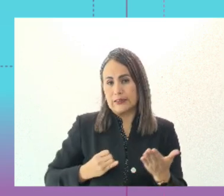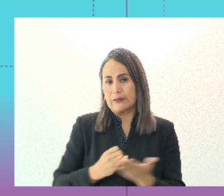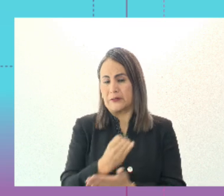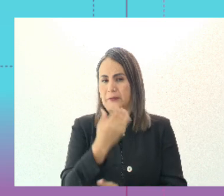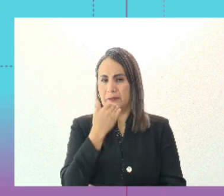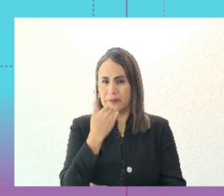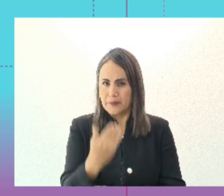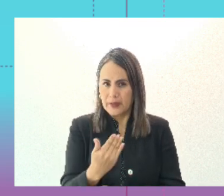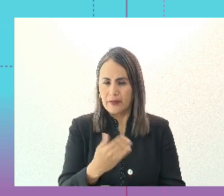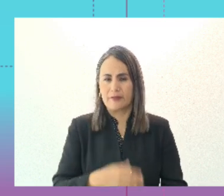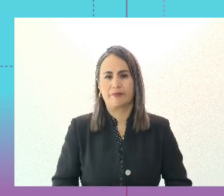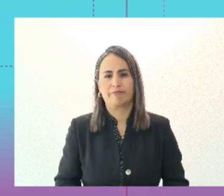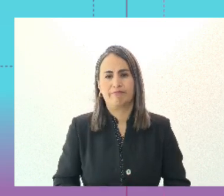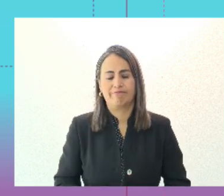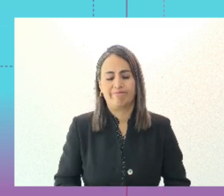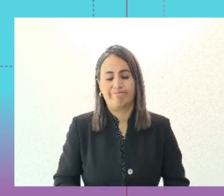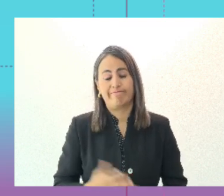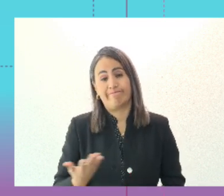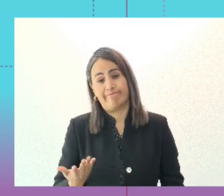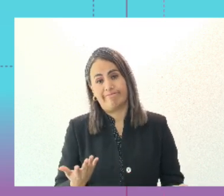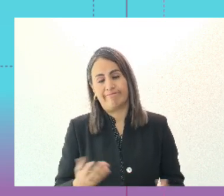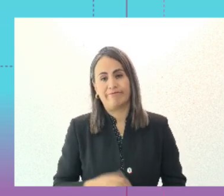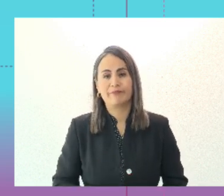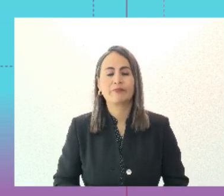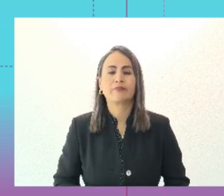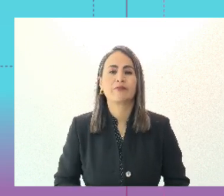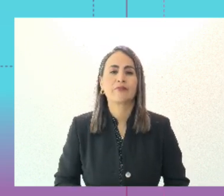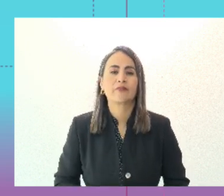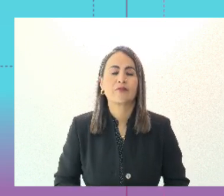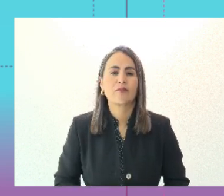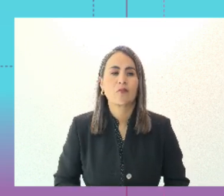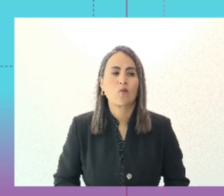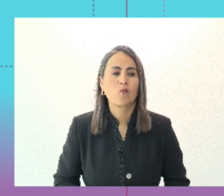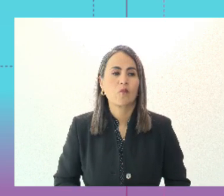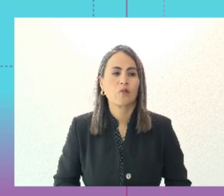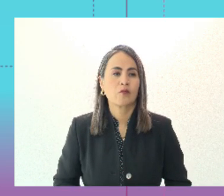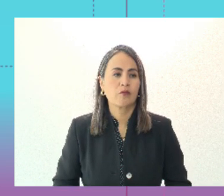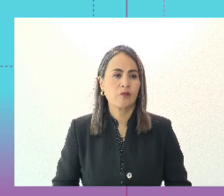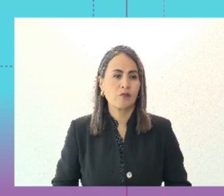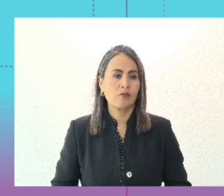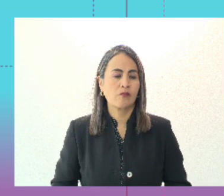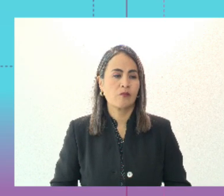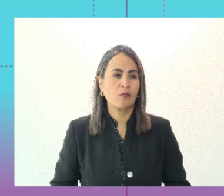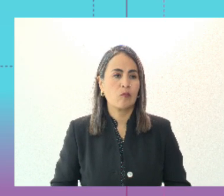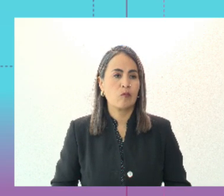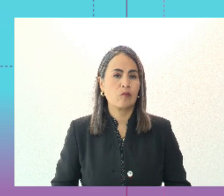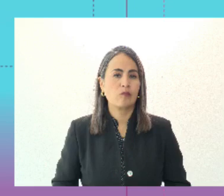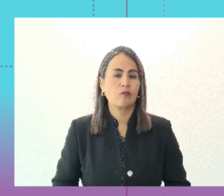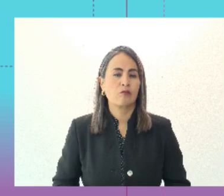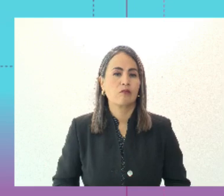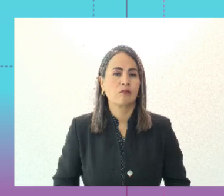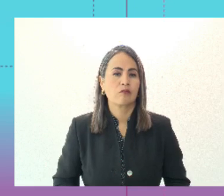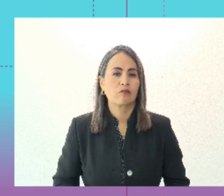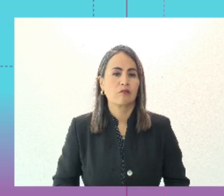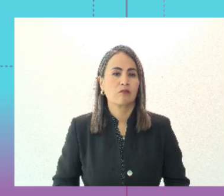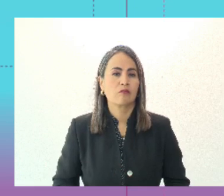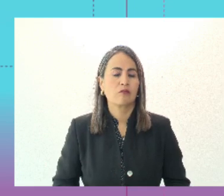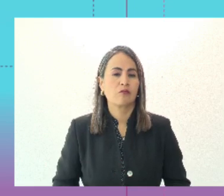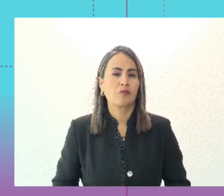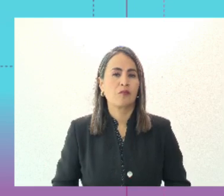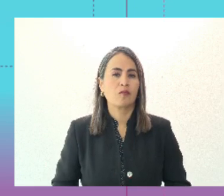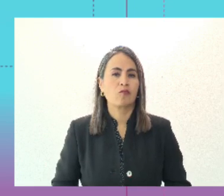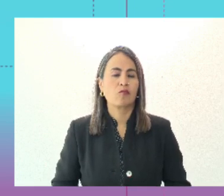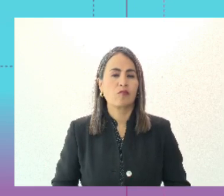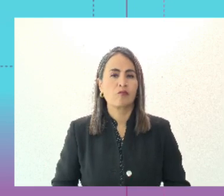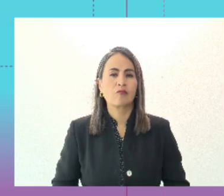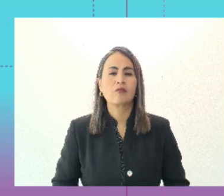Entonces, es una moneda de dos caras. La que sigue, por favor. Bueno, aquí hablo un poco sobre, ya quiero